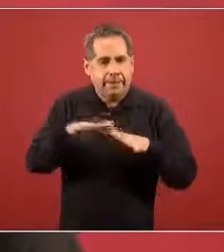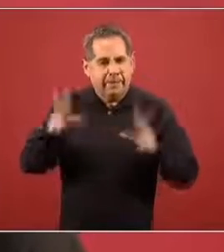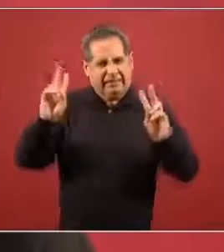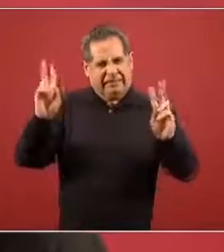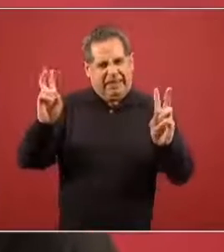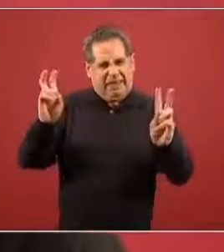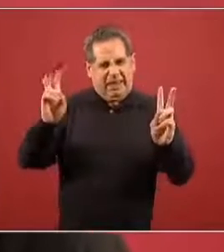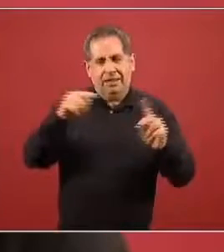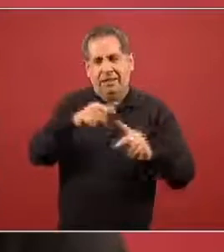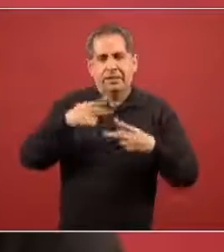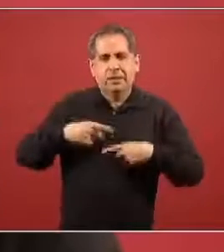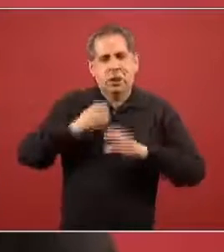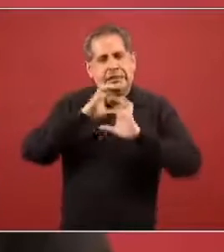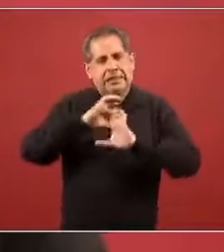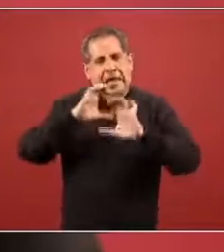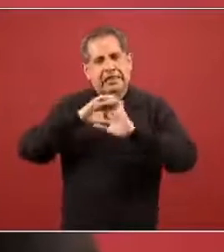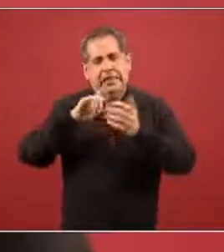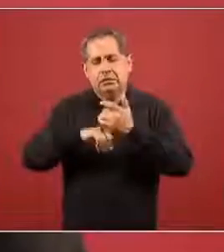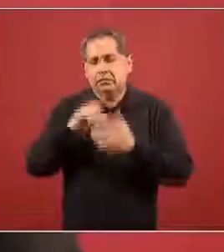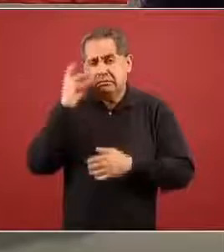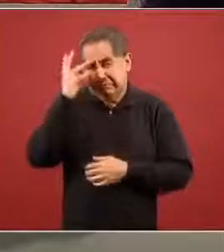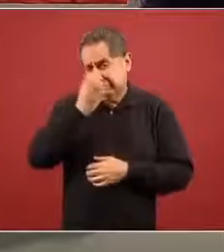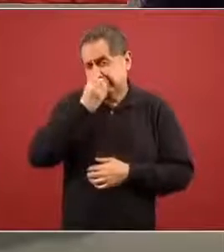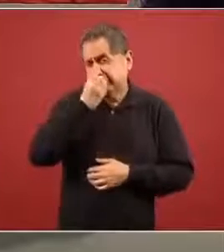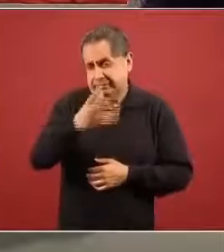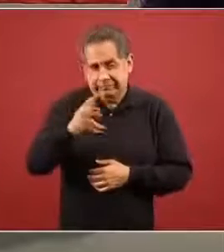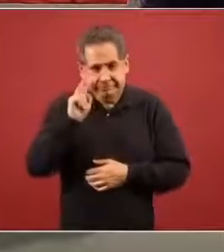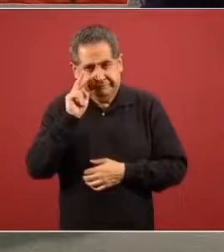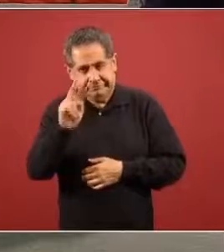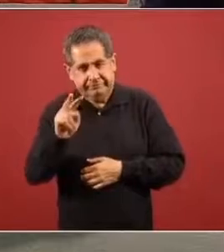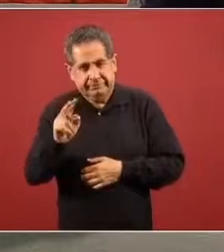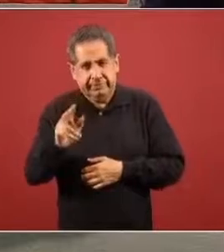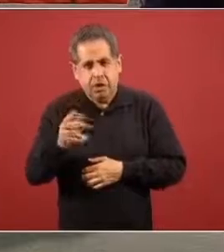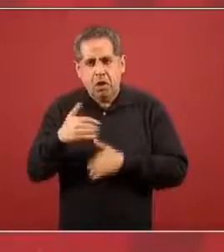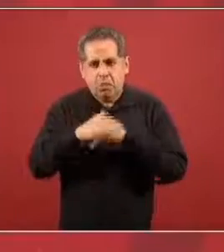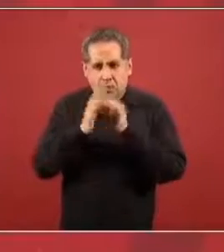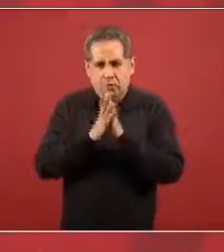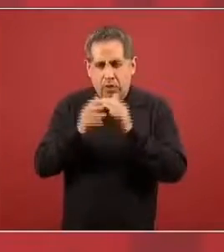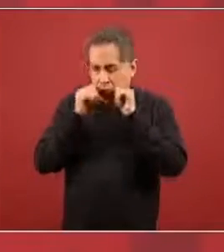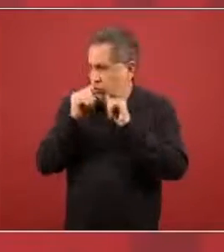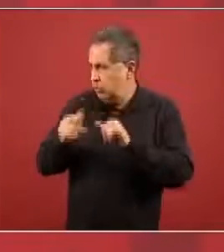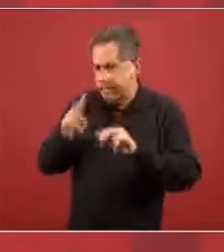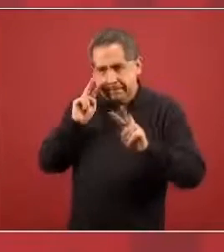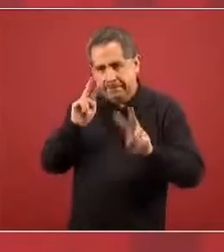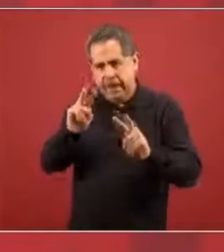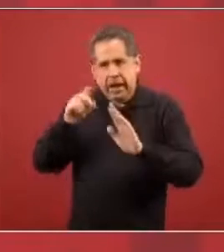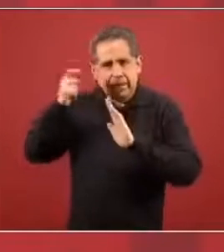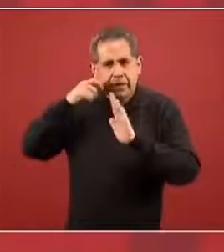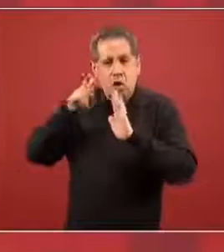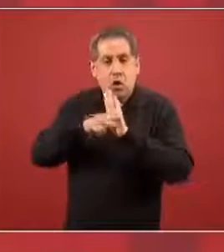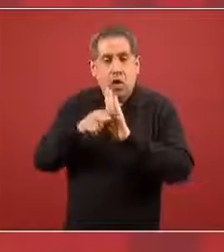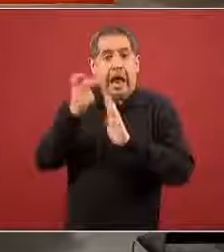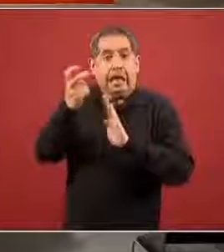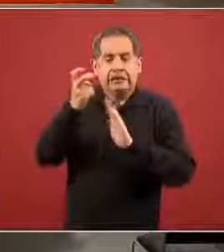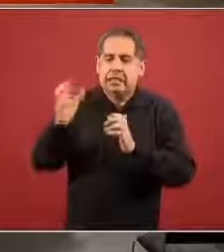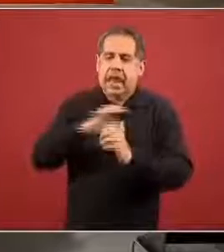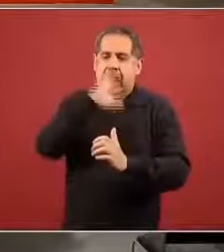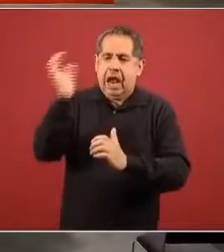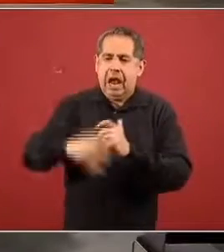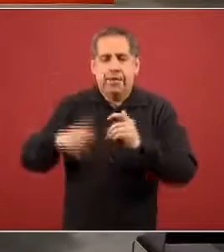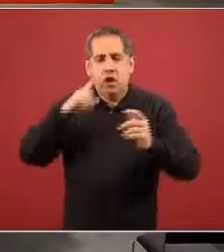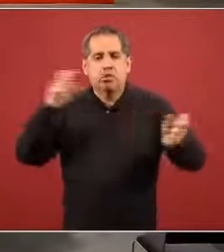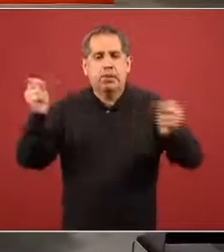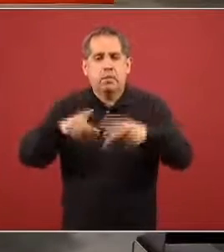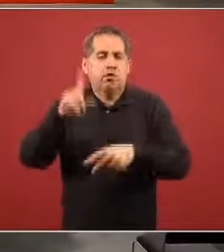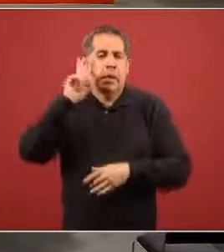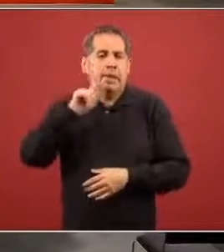los coristas, una cosa muy bella que les pido por favor que corra el video. Y con eso nos despedimos, nos